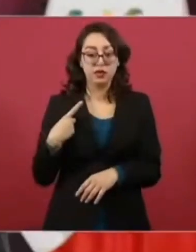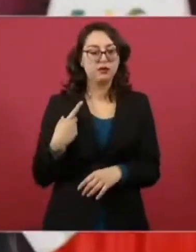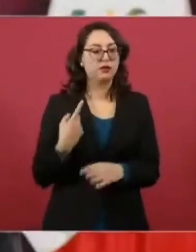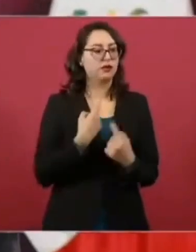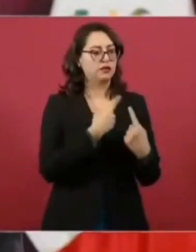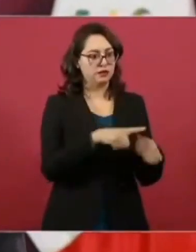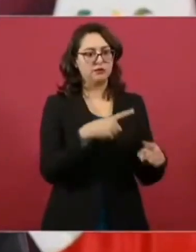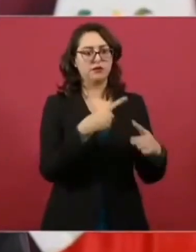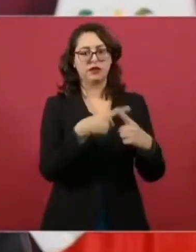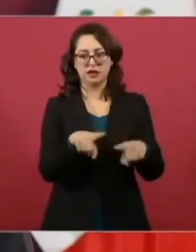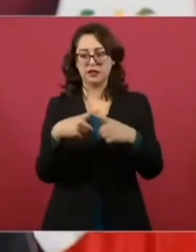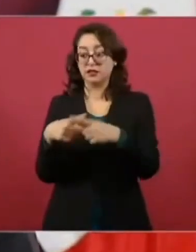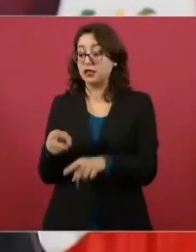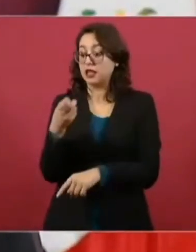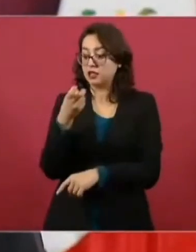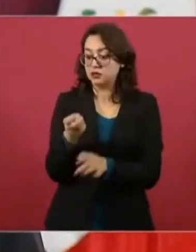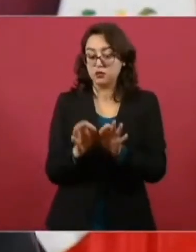eso